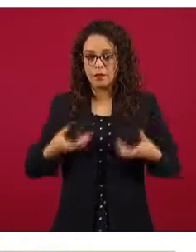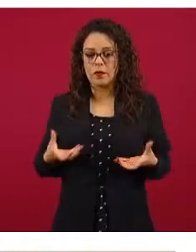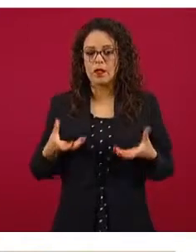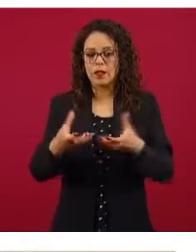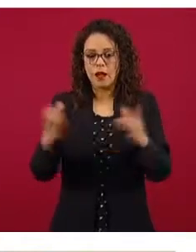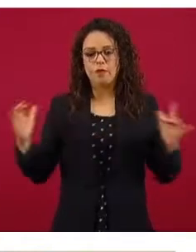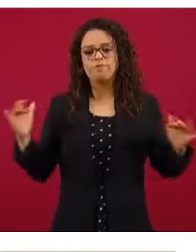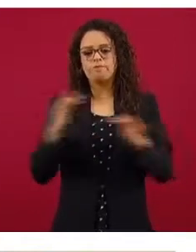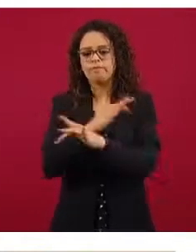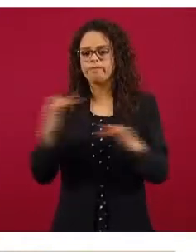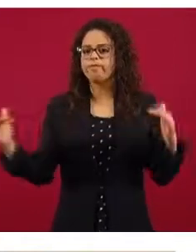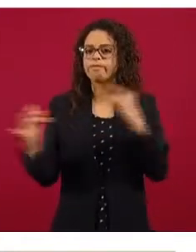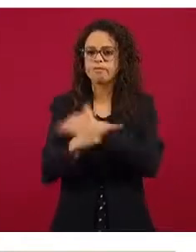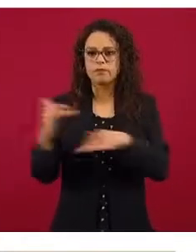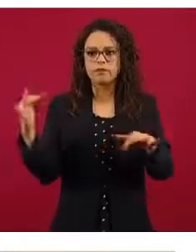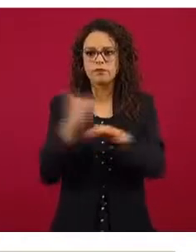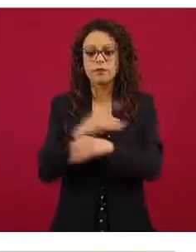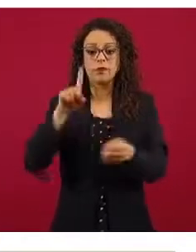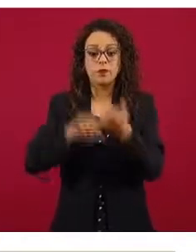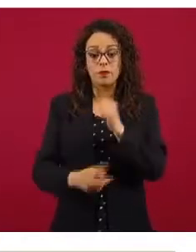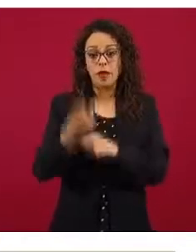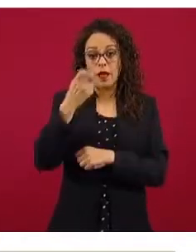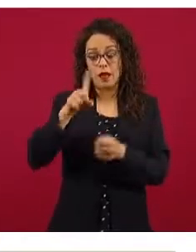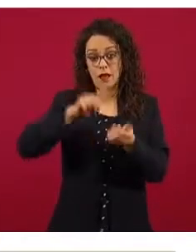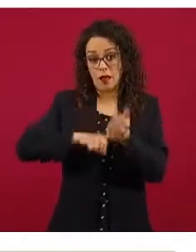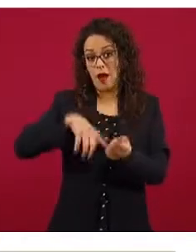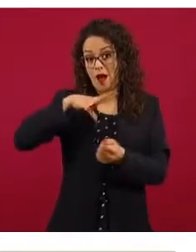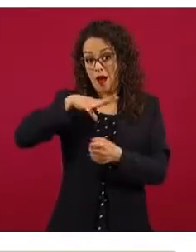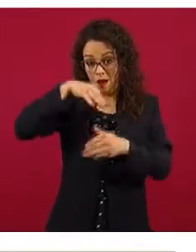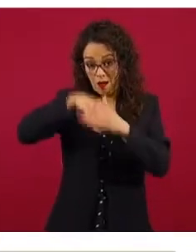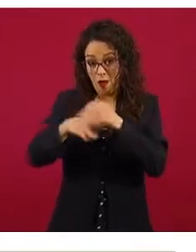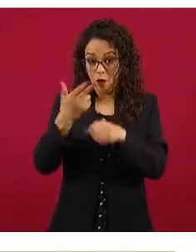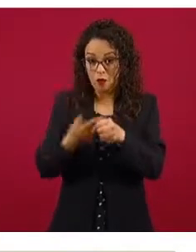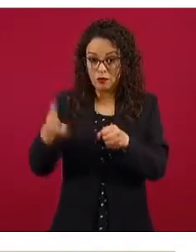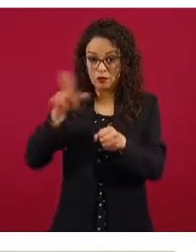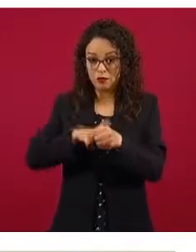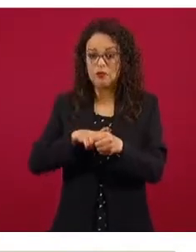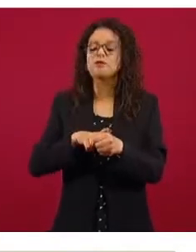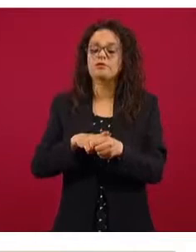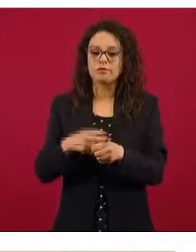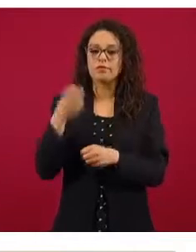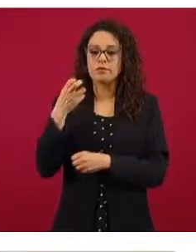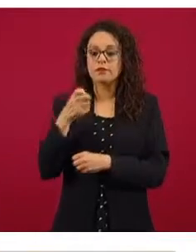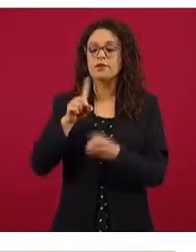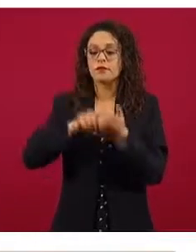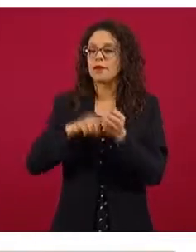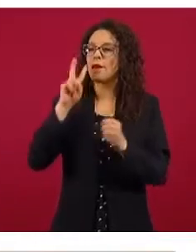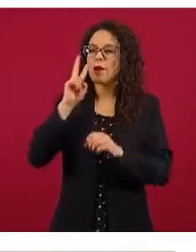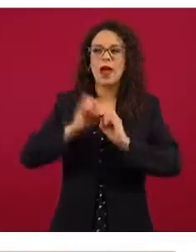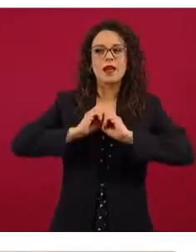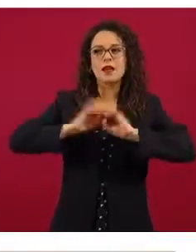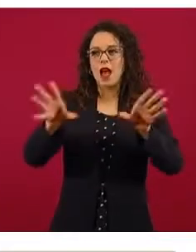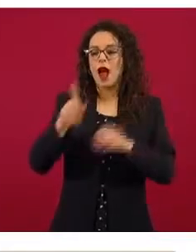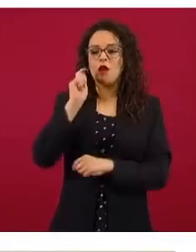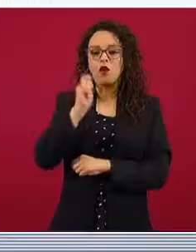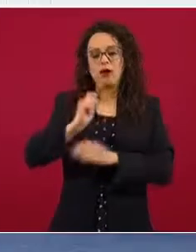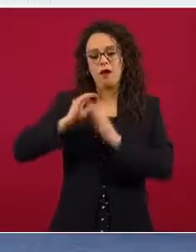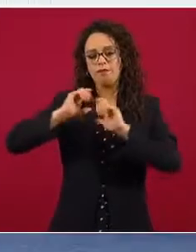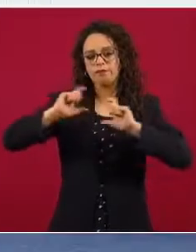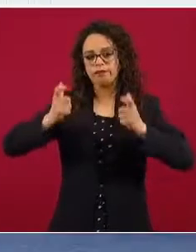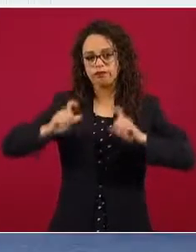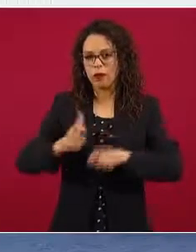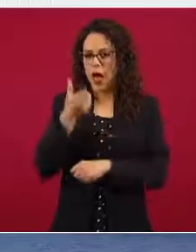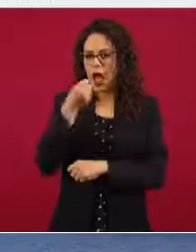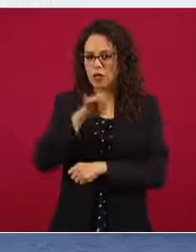y también la ampliación de capacidades hospitalarias, tenemos ya una tendencia de reducción muy sostenida que seguramente ya se mantendrá,